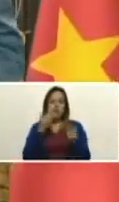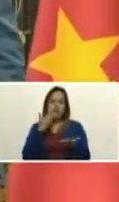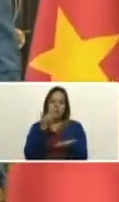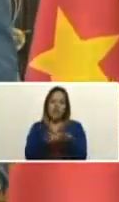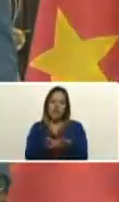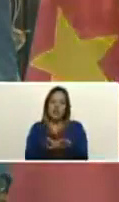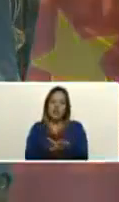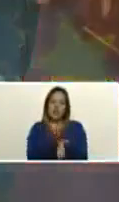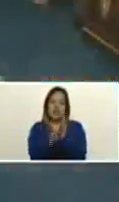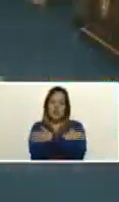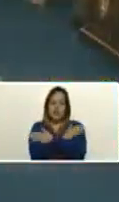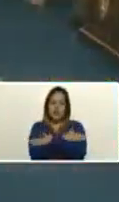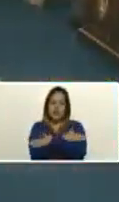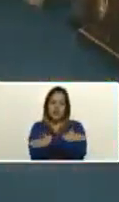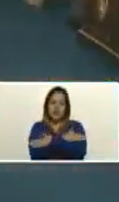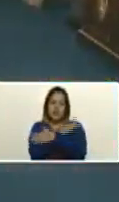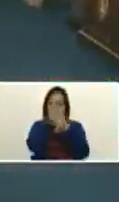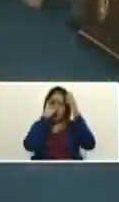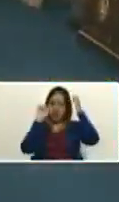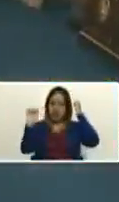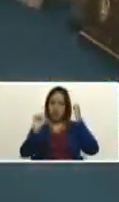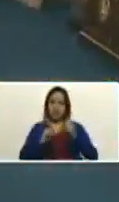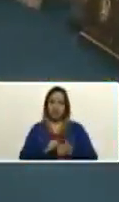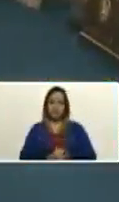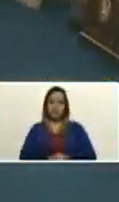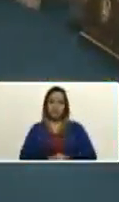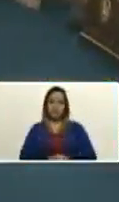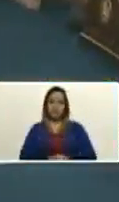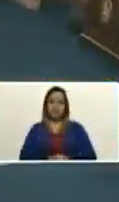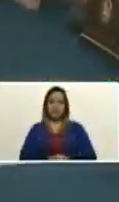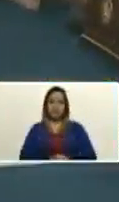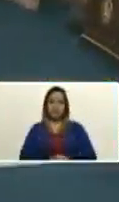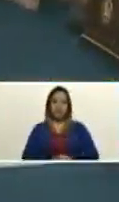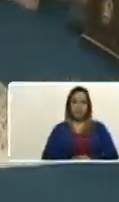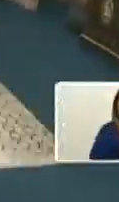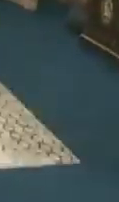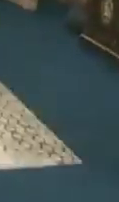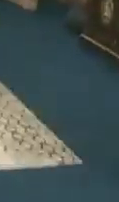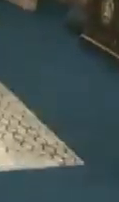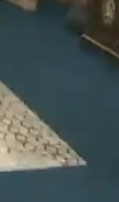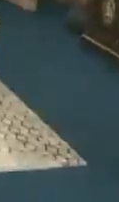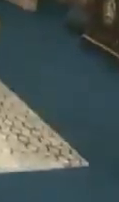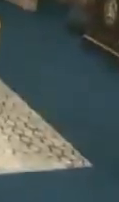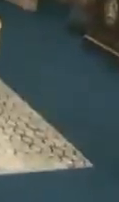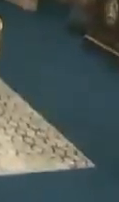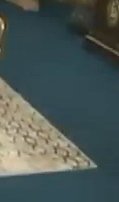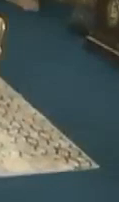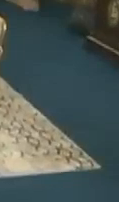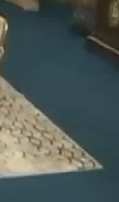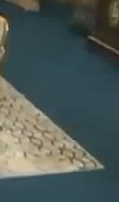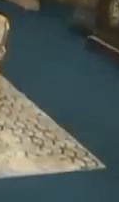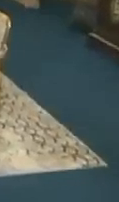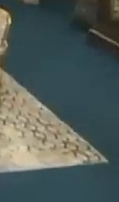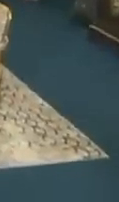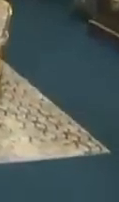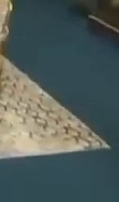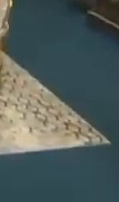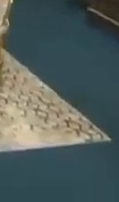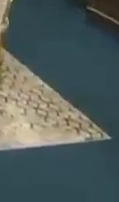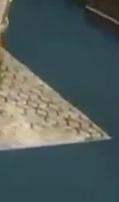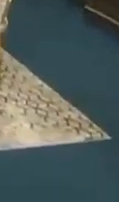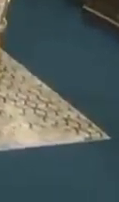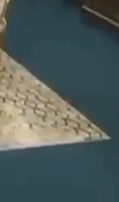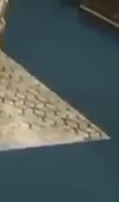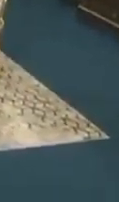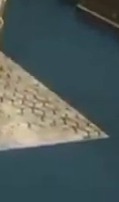Muchas gracias, felicidades, embajador. Han sido las palabras del presidente. Señoras y señores, por su amable atención, muchas gracias y